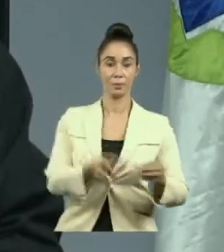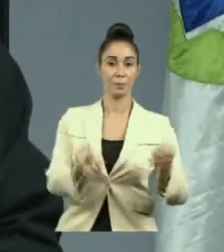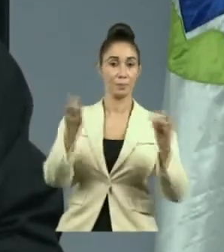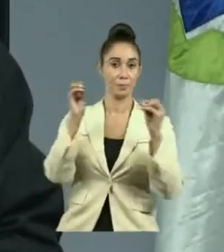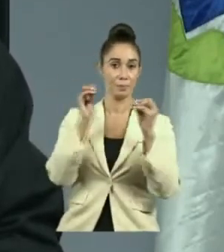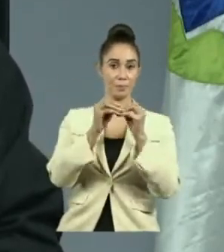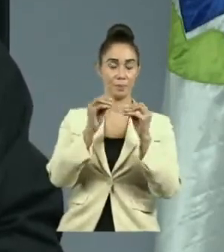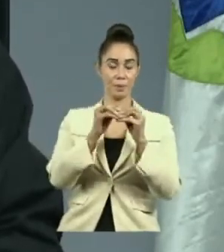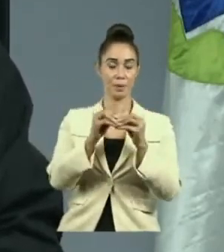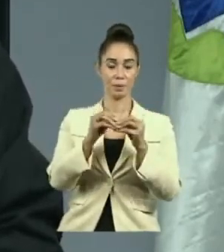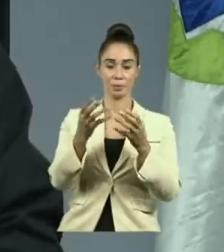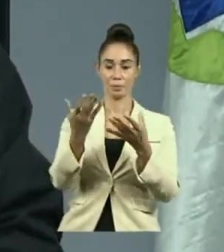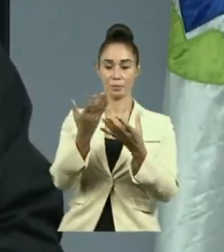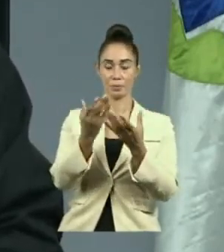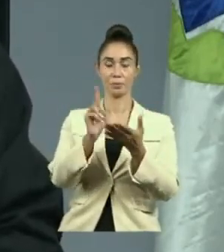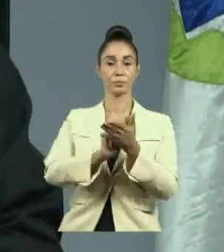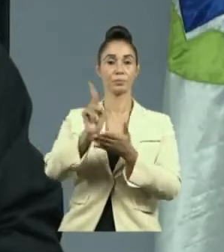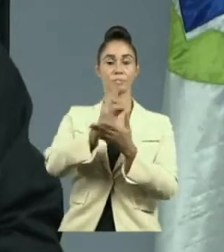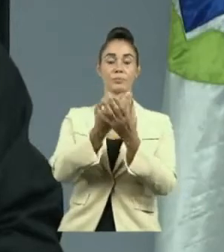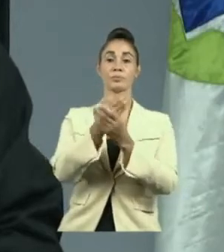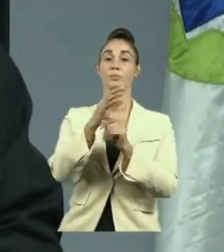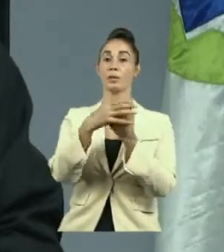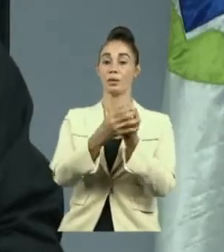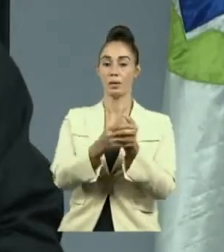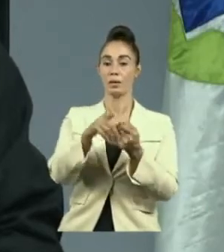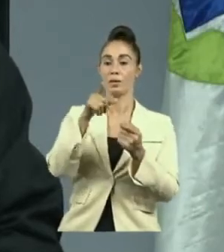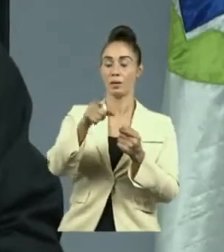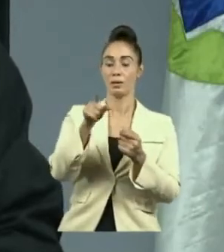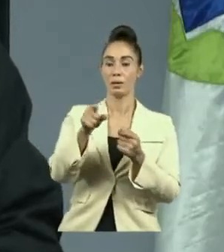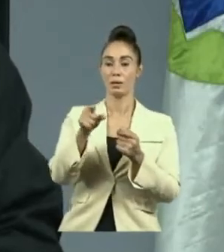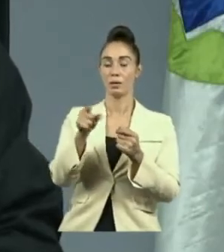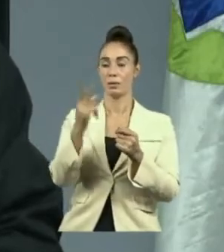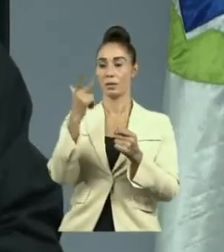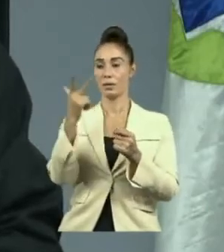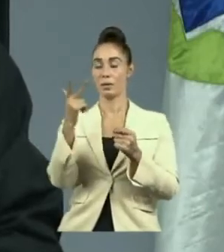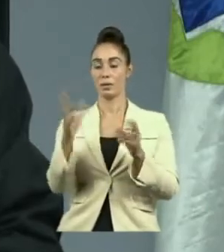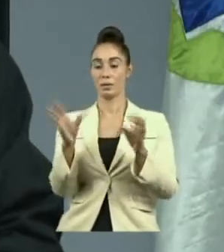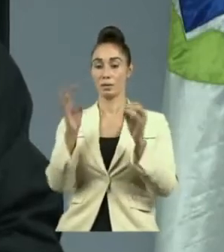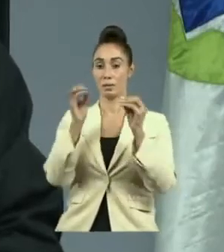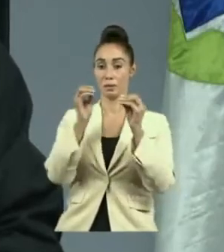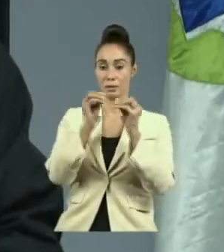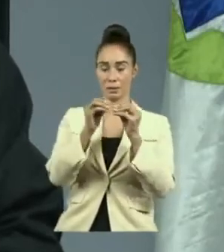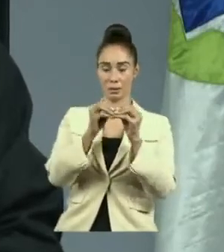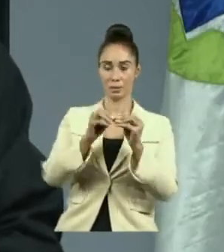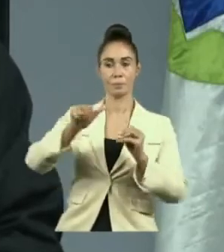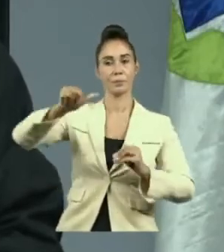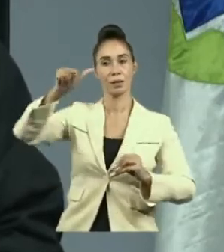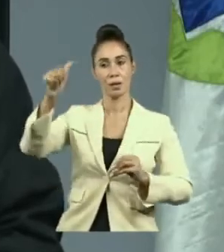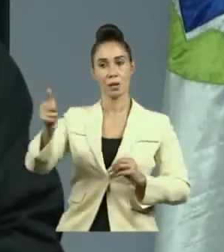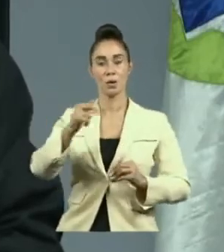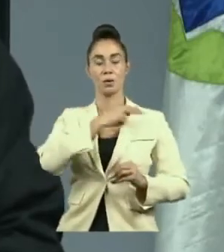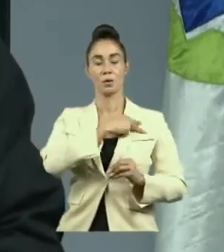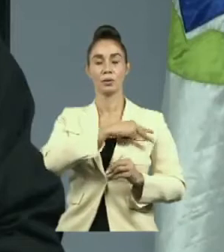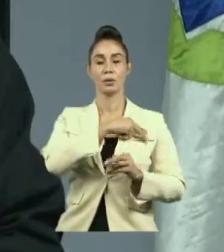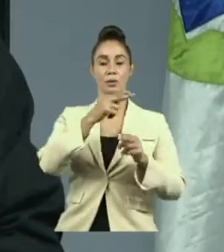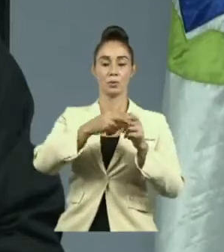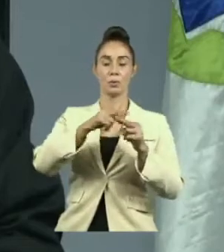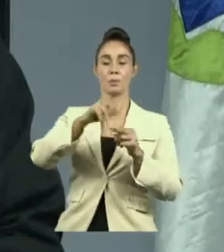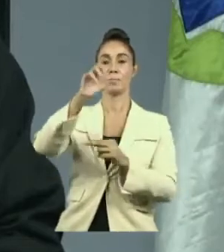que son manuales con lo cual sumaría tres en la galván tenemos un cobas